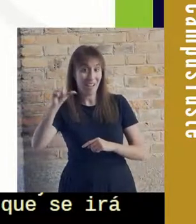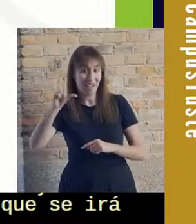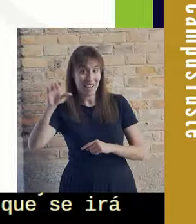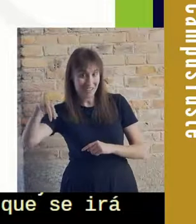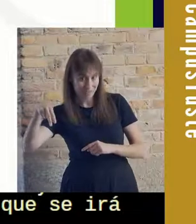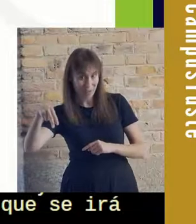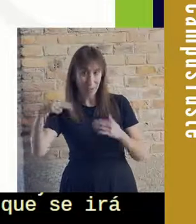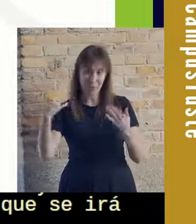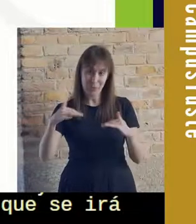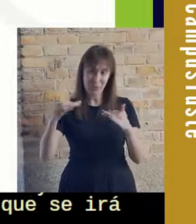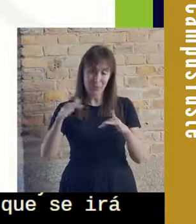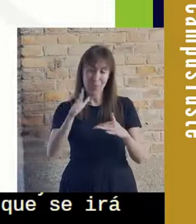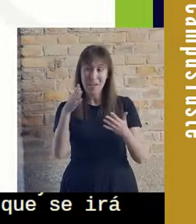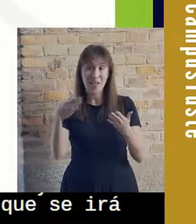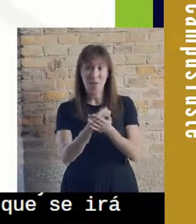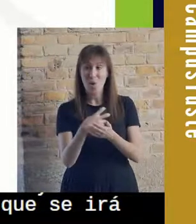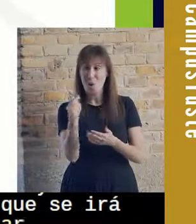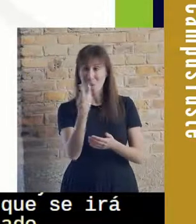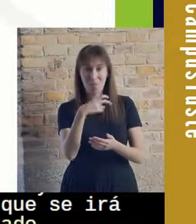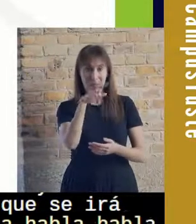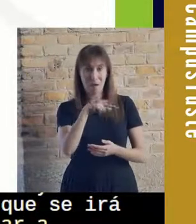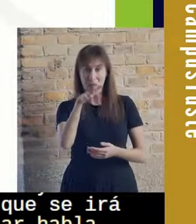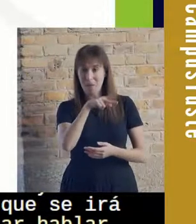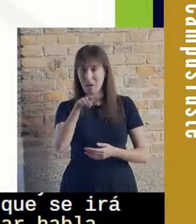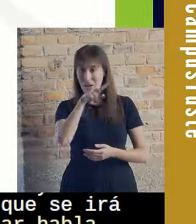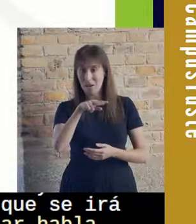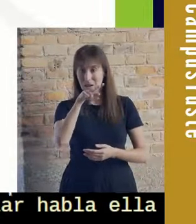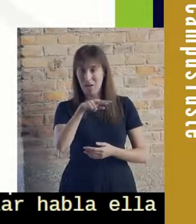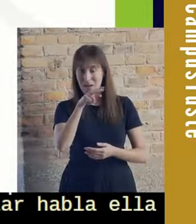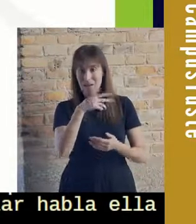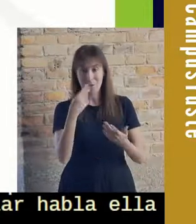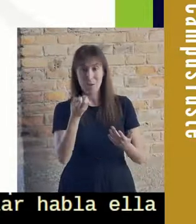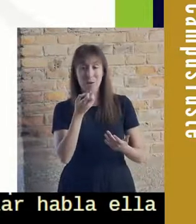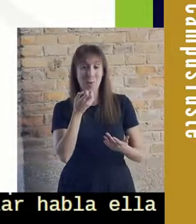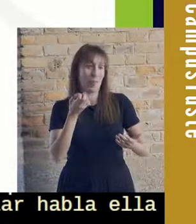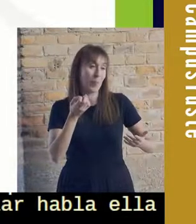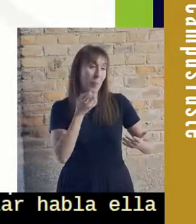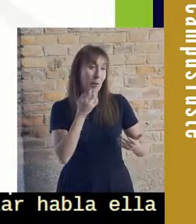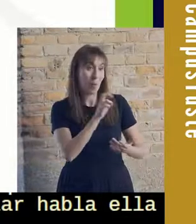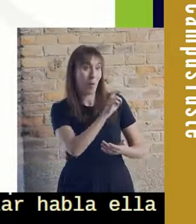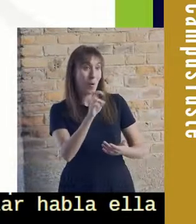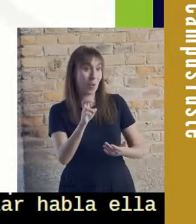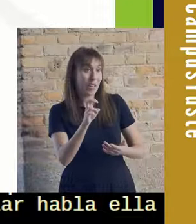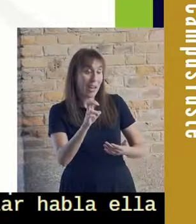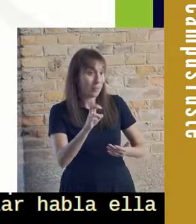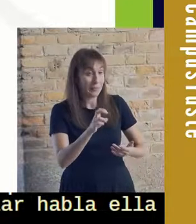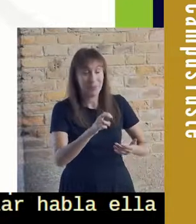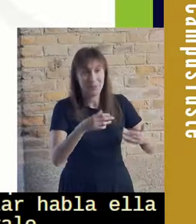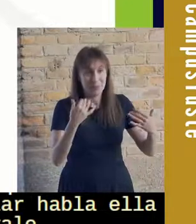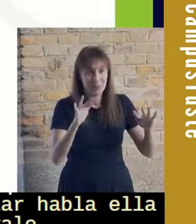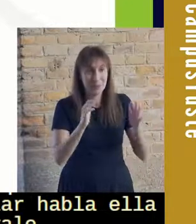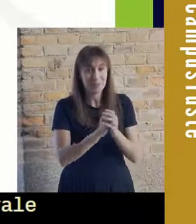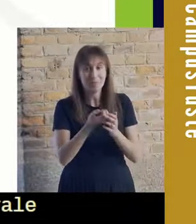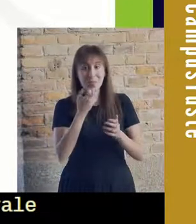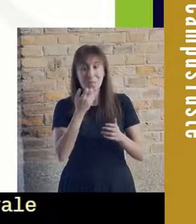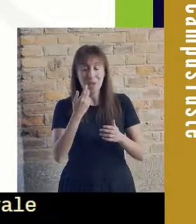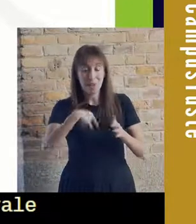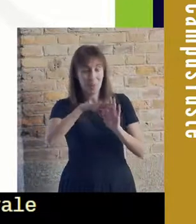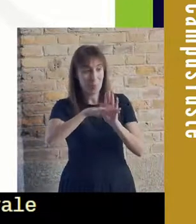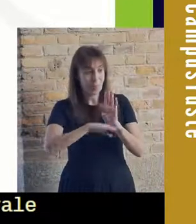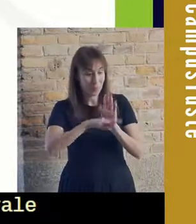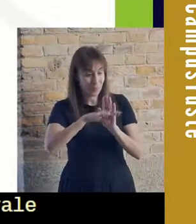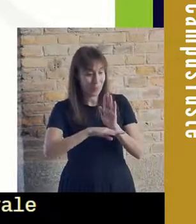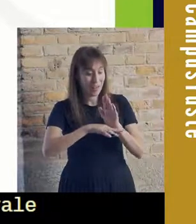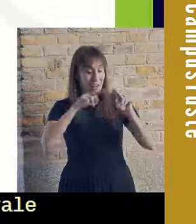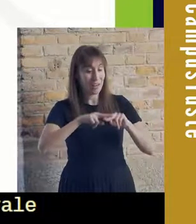es oral es hablar hablar hablar hablar y ya una Argentina Pues tampoco me quiero meter aquí vale confeccionamos el guion la revisión